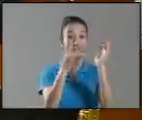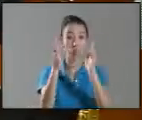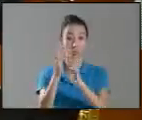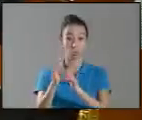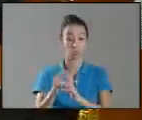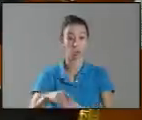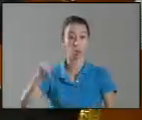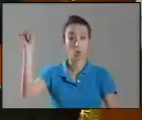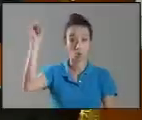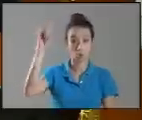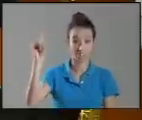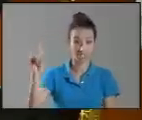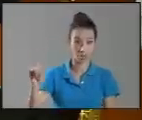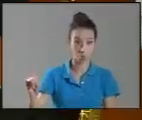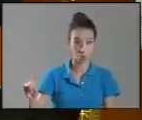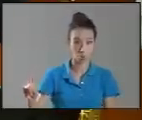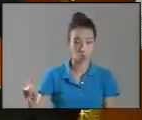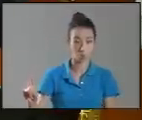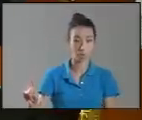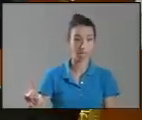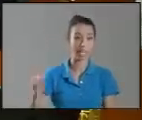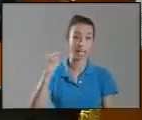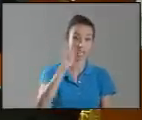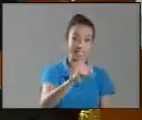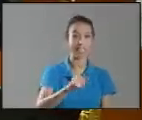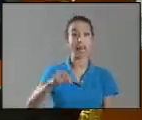Aquí está el Jesús ungido.